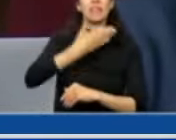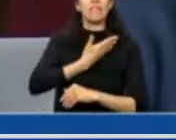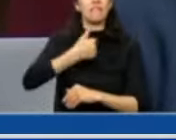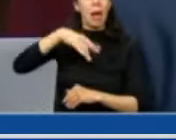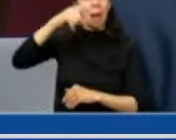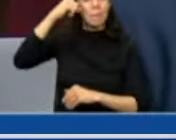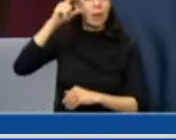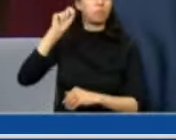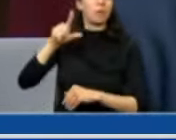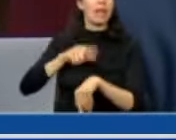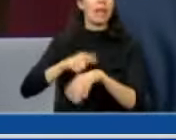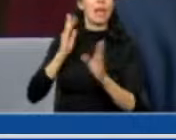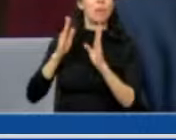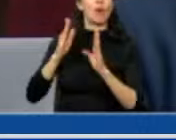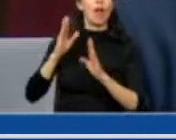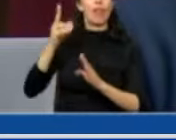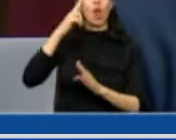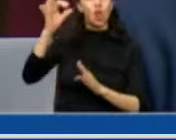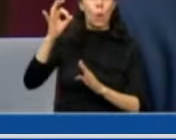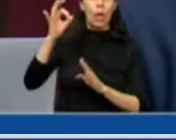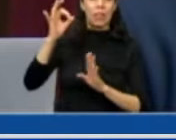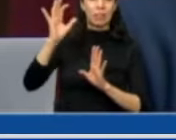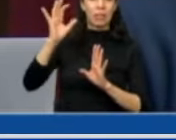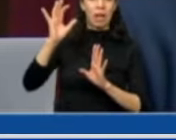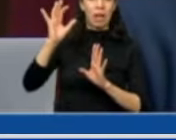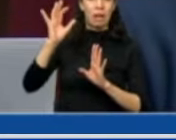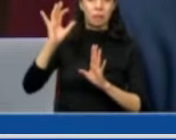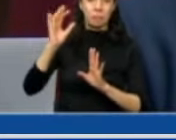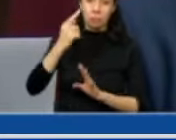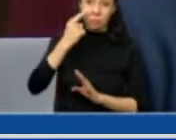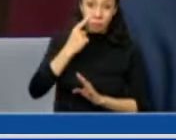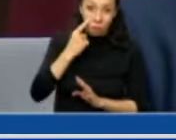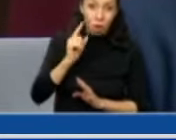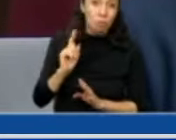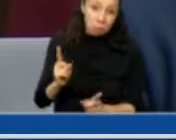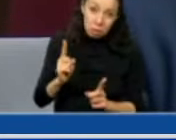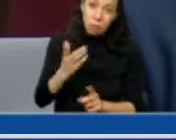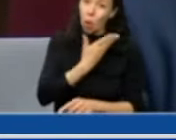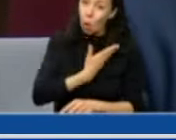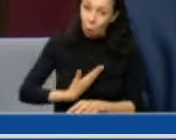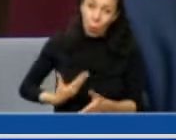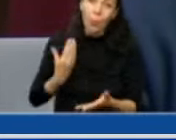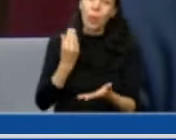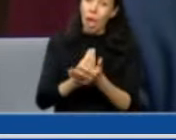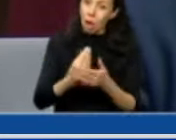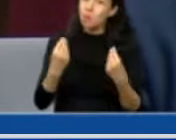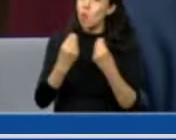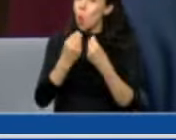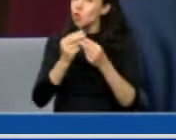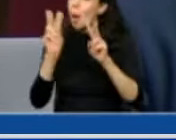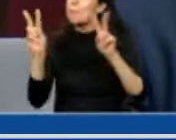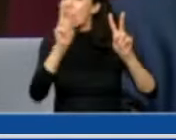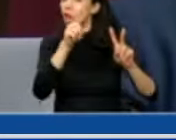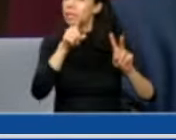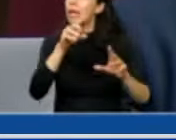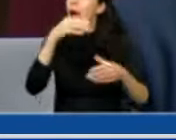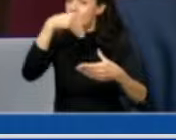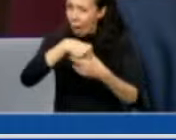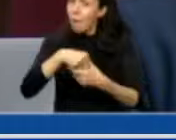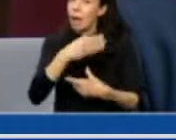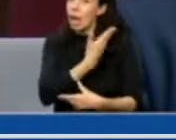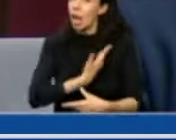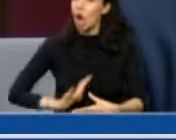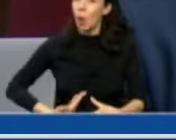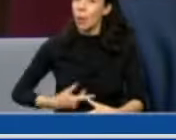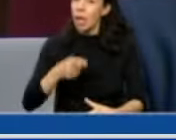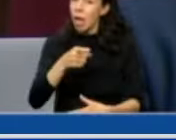bueno, ahora sí yo puedo ganar los diputados y senadores donde en las provincias que se eligen, y puedo tener la mayoría, como hacía quien